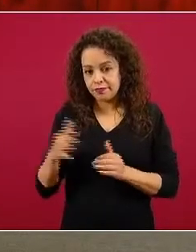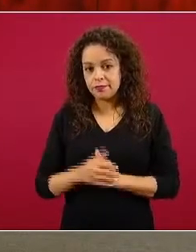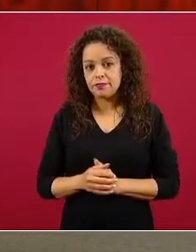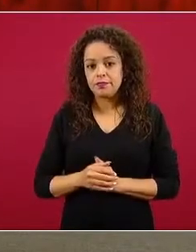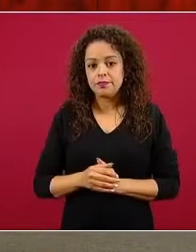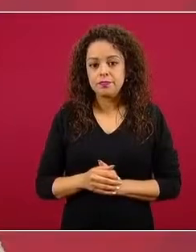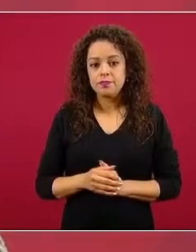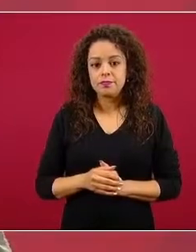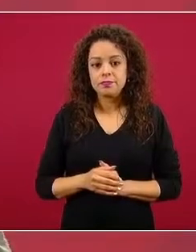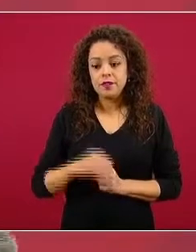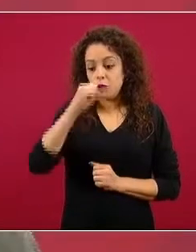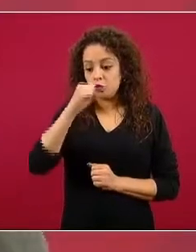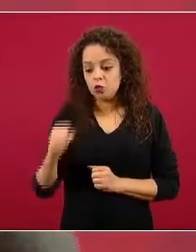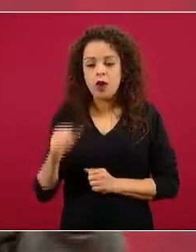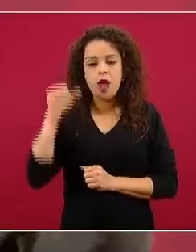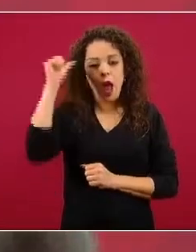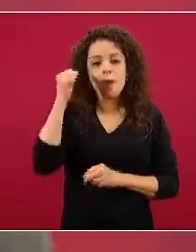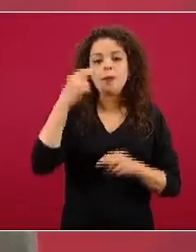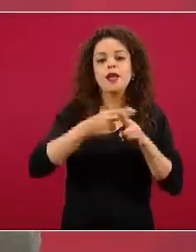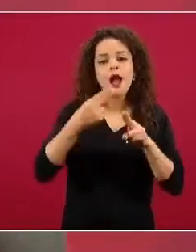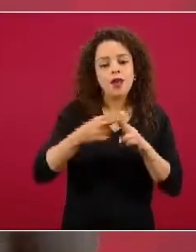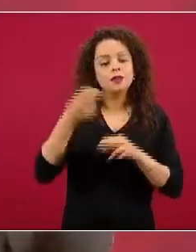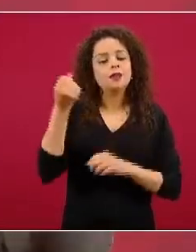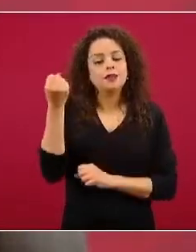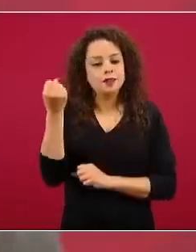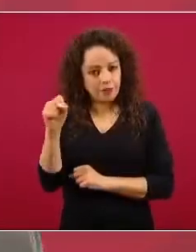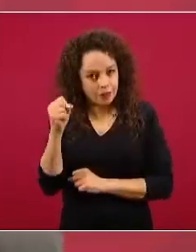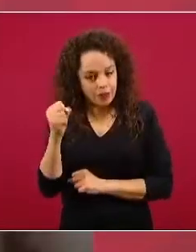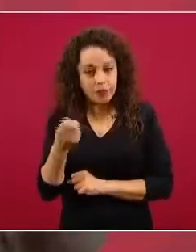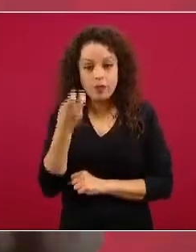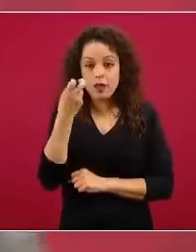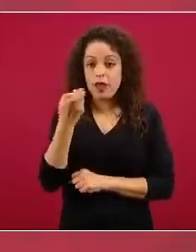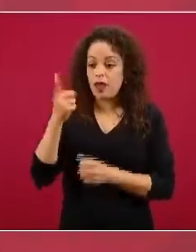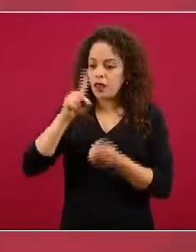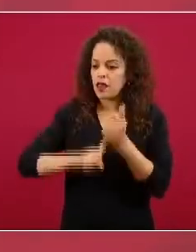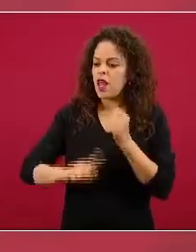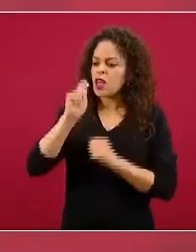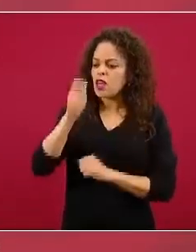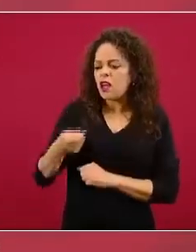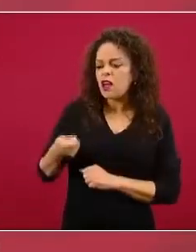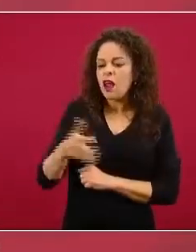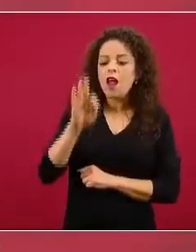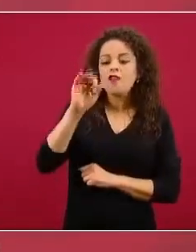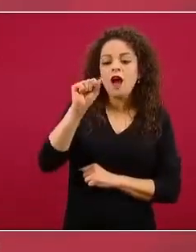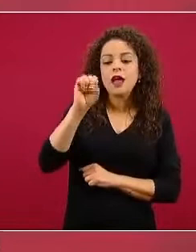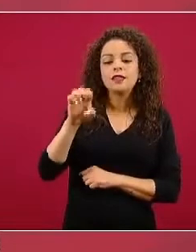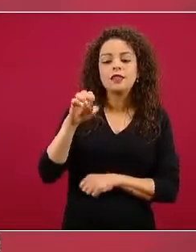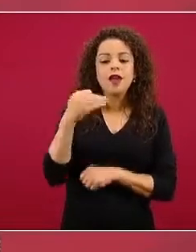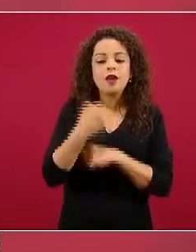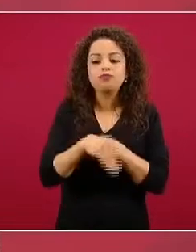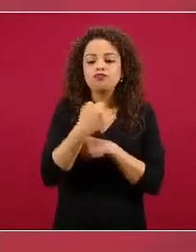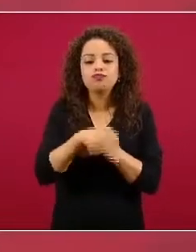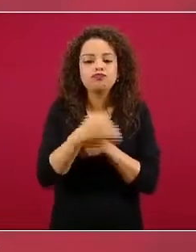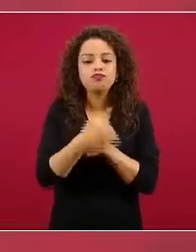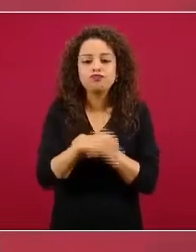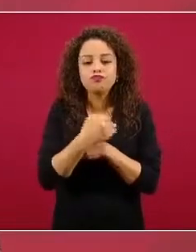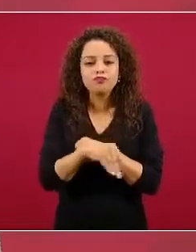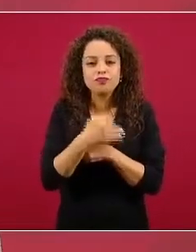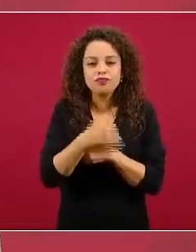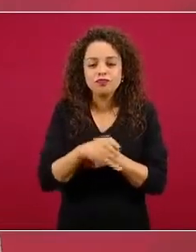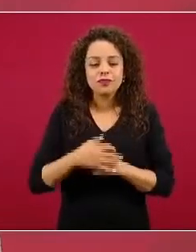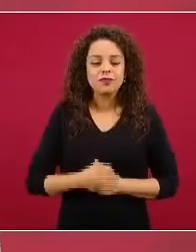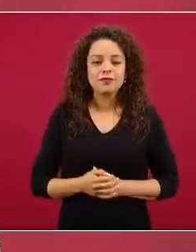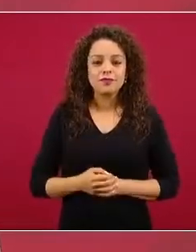hasta septiembre. Y empezó a entrar en lo que llamamos fase temporal. El